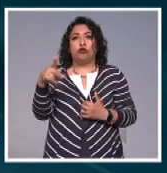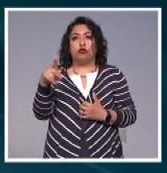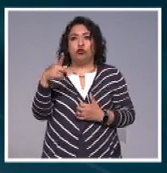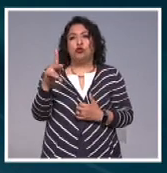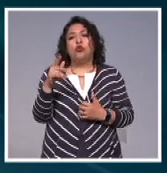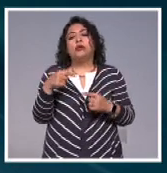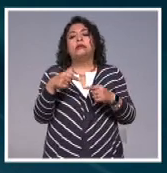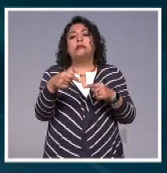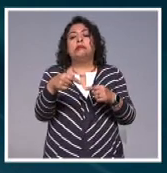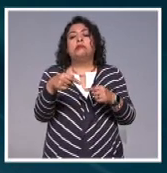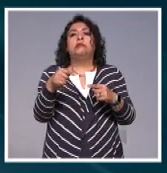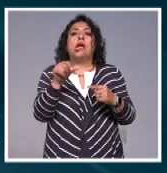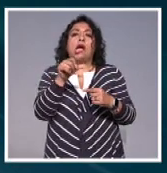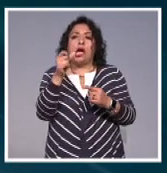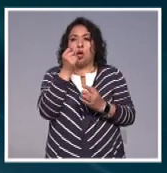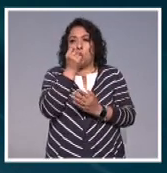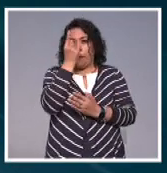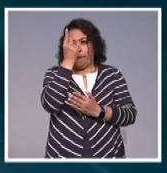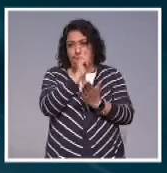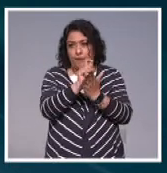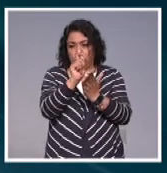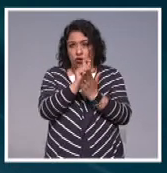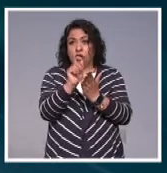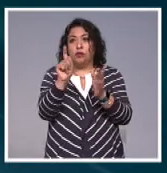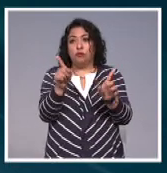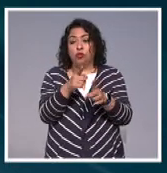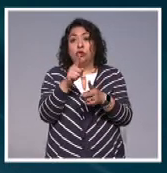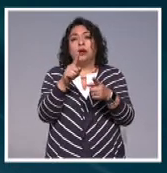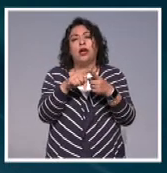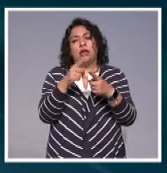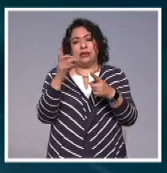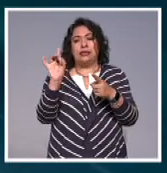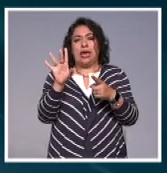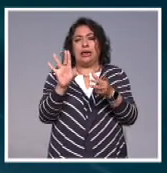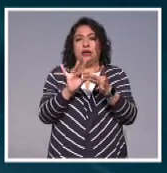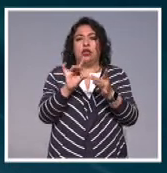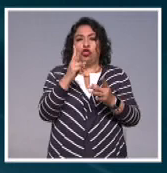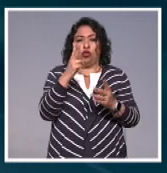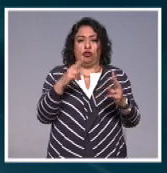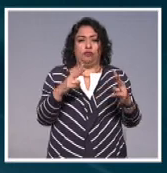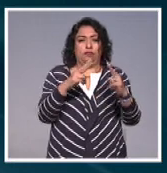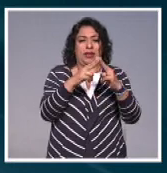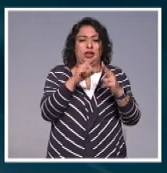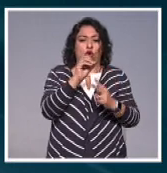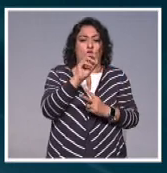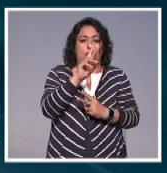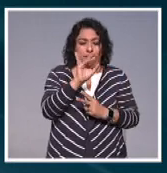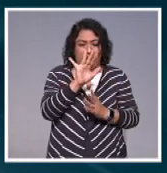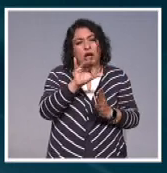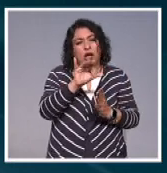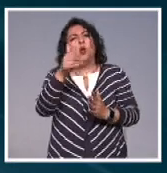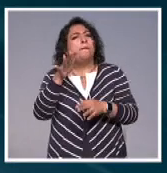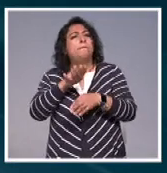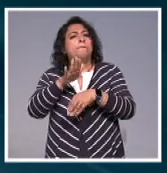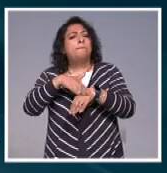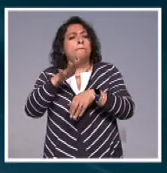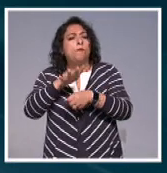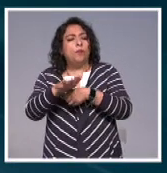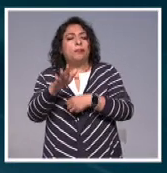a mediano plazo en cuanto a composición, además de estas dos óperas que estás haciendo en París. Uh-huh.